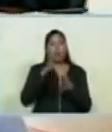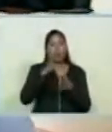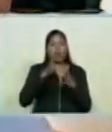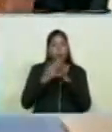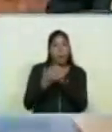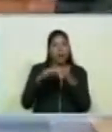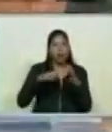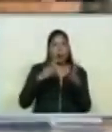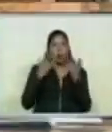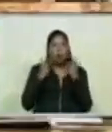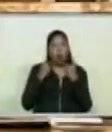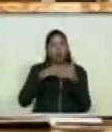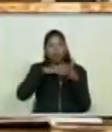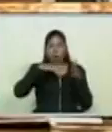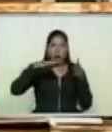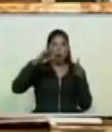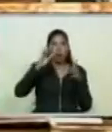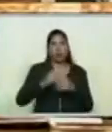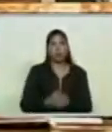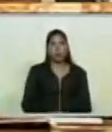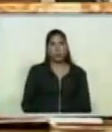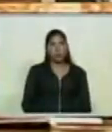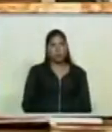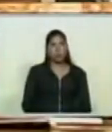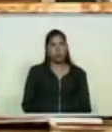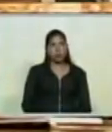tenemos, para ir renovando, para ir creciendo.